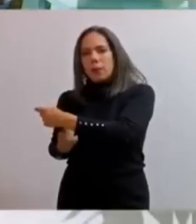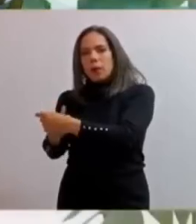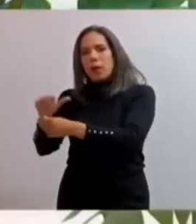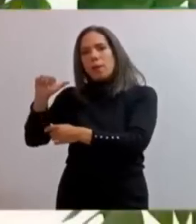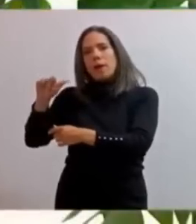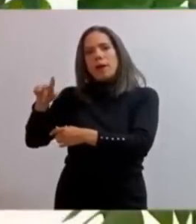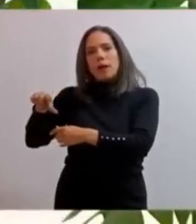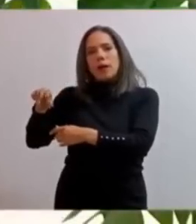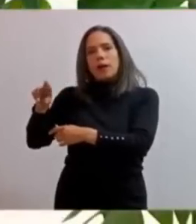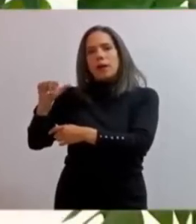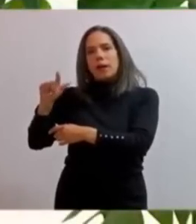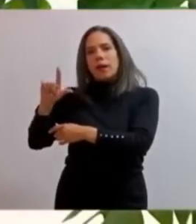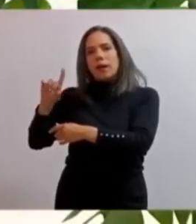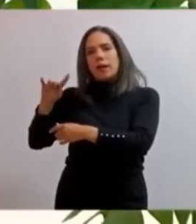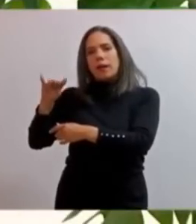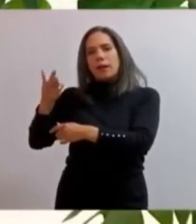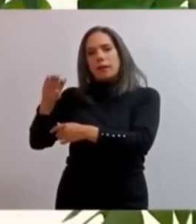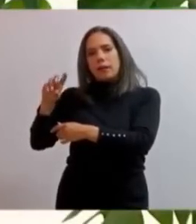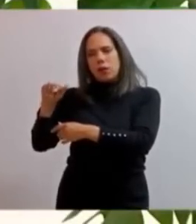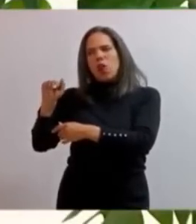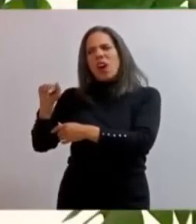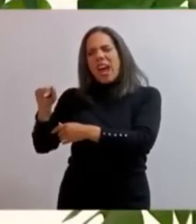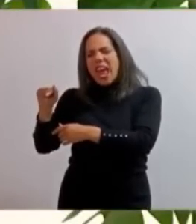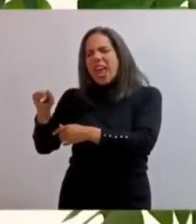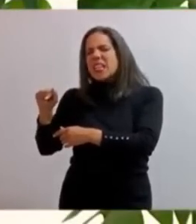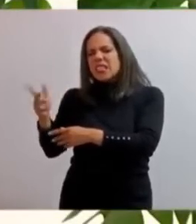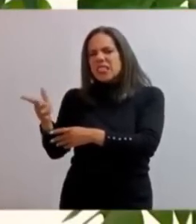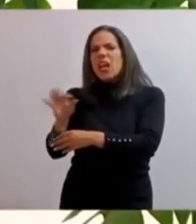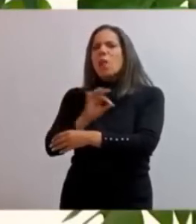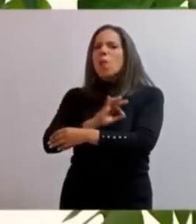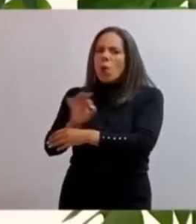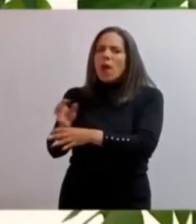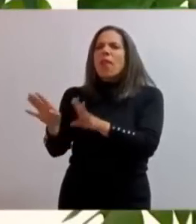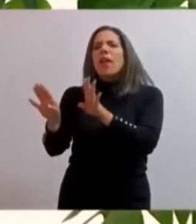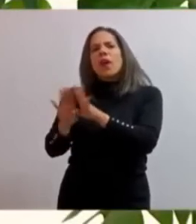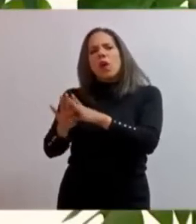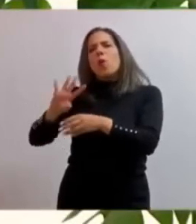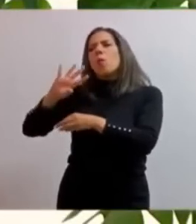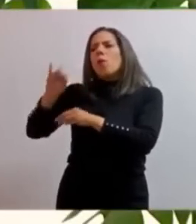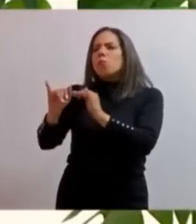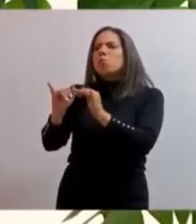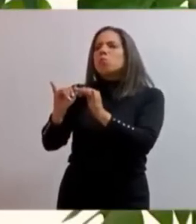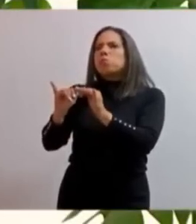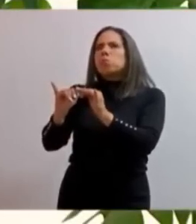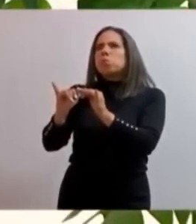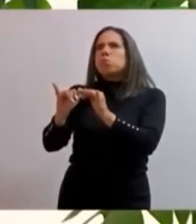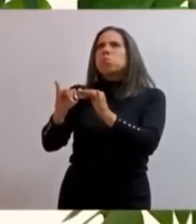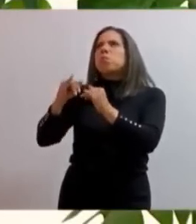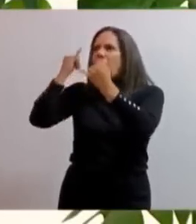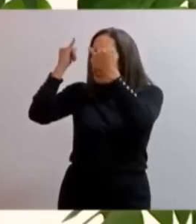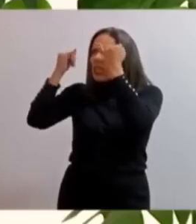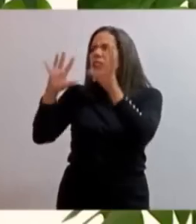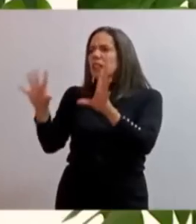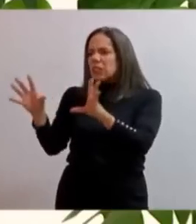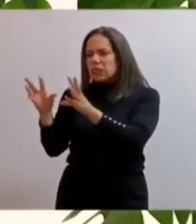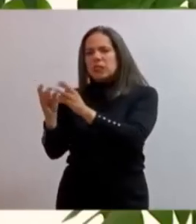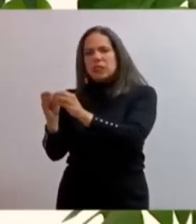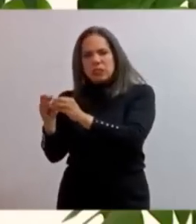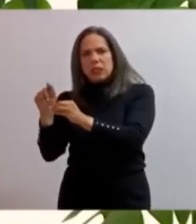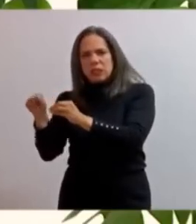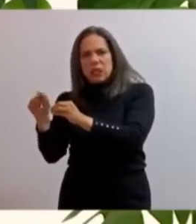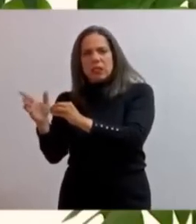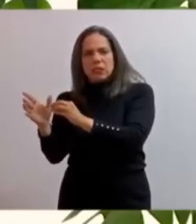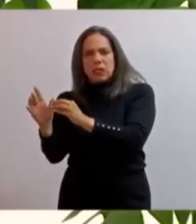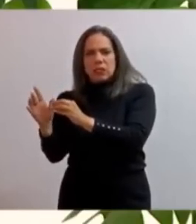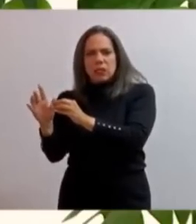de alguna manera dar cuenta, referir de cómo se interpretó el proyecto del plan de estudios. Lo